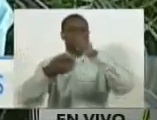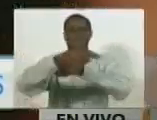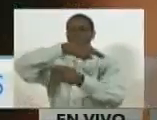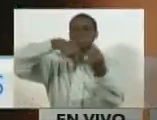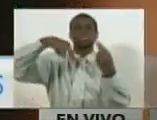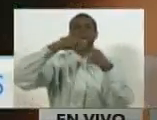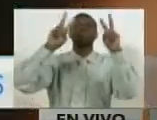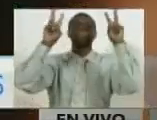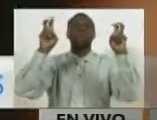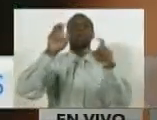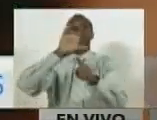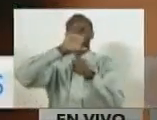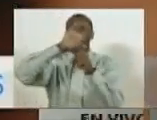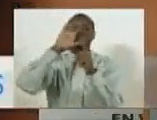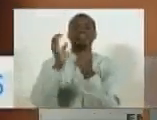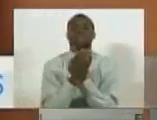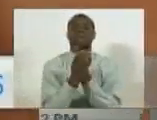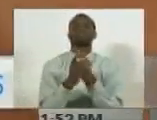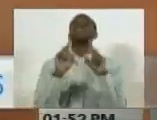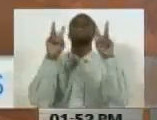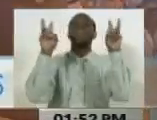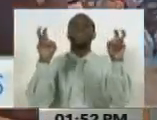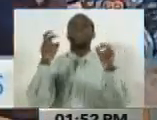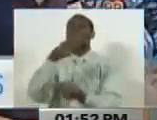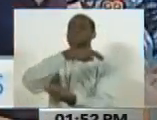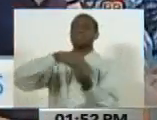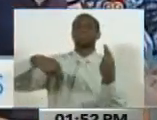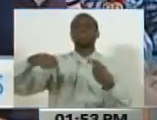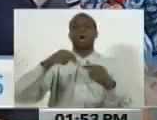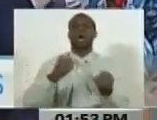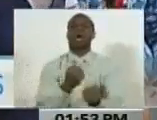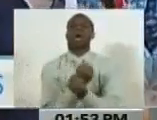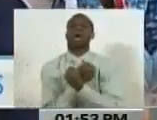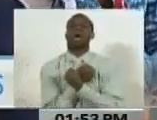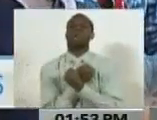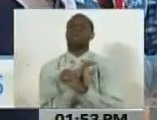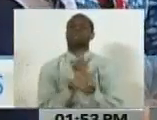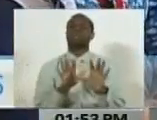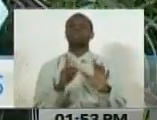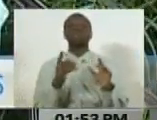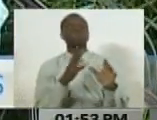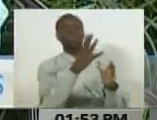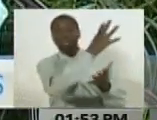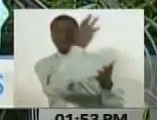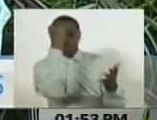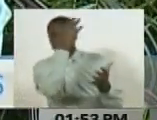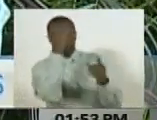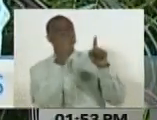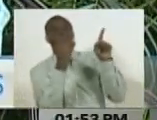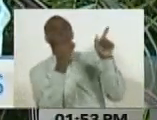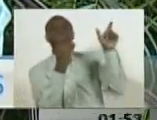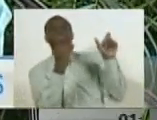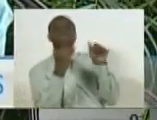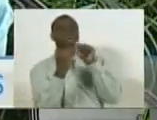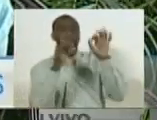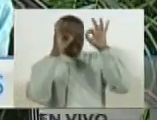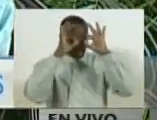cultural, la revolución del amor. Y solo Simón Rodríguez con sus ideas puede guiar esa revolución.